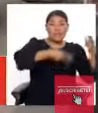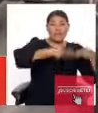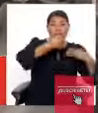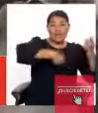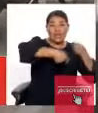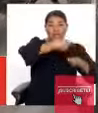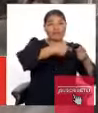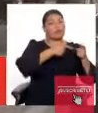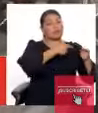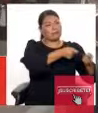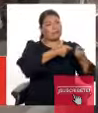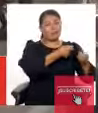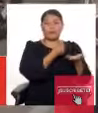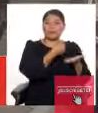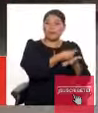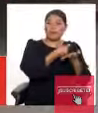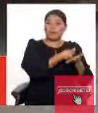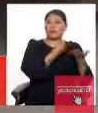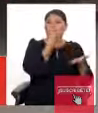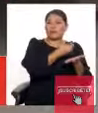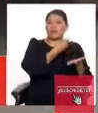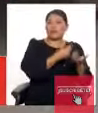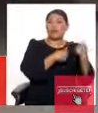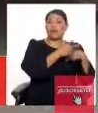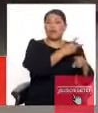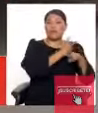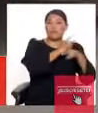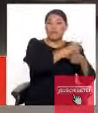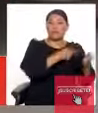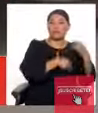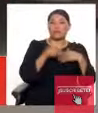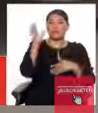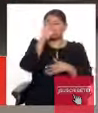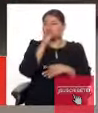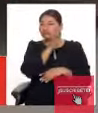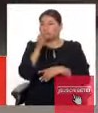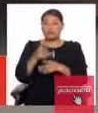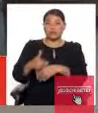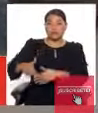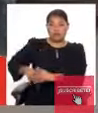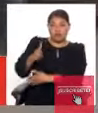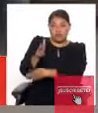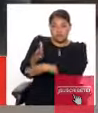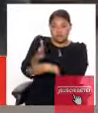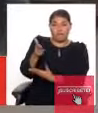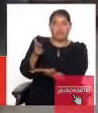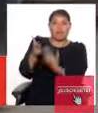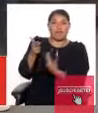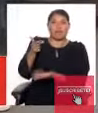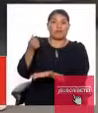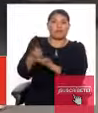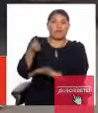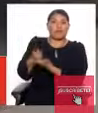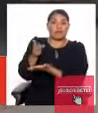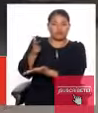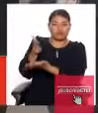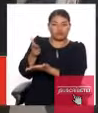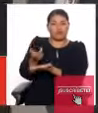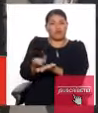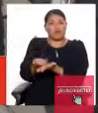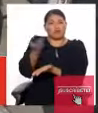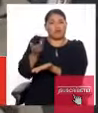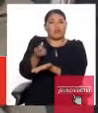de la zona. Luego de entregados los préstamos, los perseguían y con pistola exigían el pago de altos